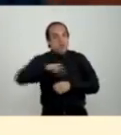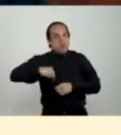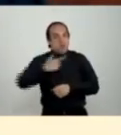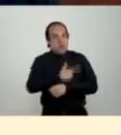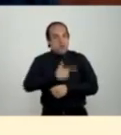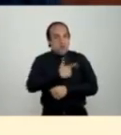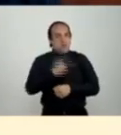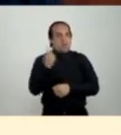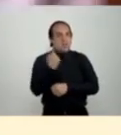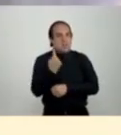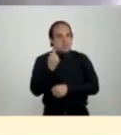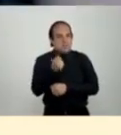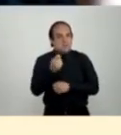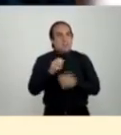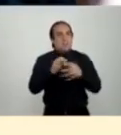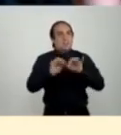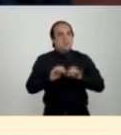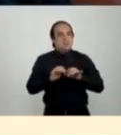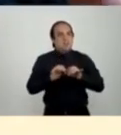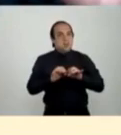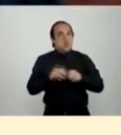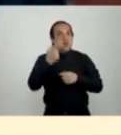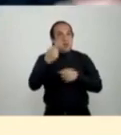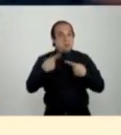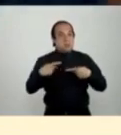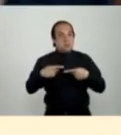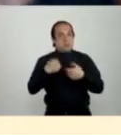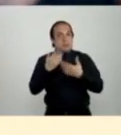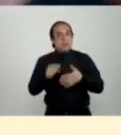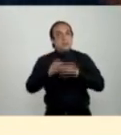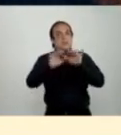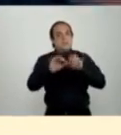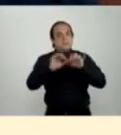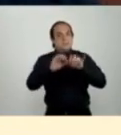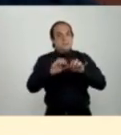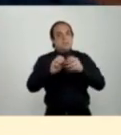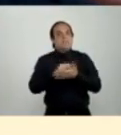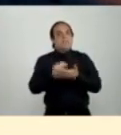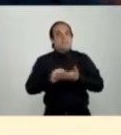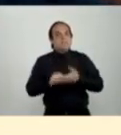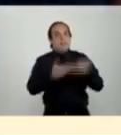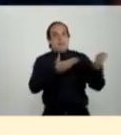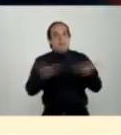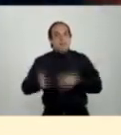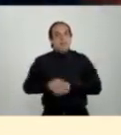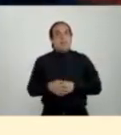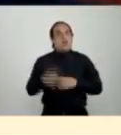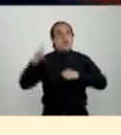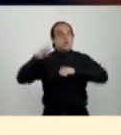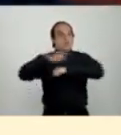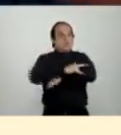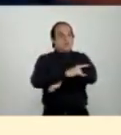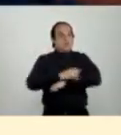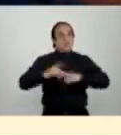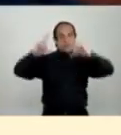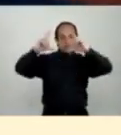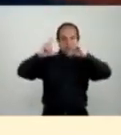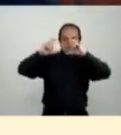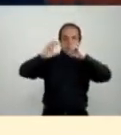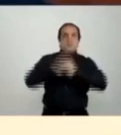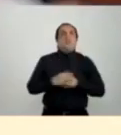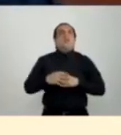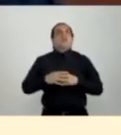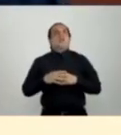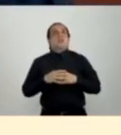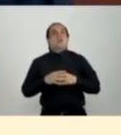escribir. Pero hay gente que lo que quiere es ser escritor, es decir, es ser ese señor que llega al aeropuerto y le toman fotos y lo reciben y le ponen unos micrófonos